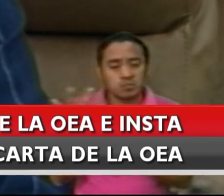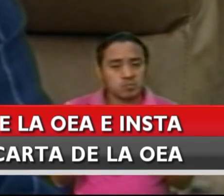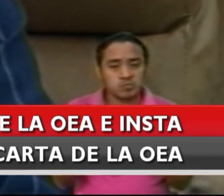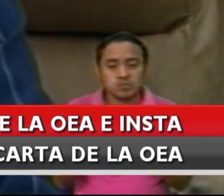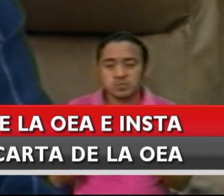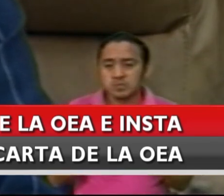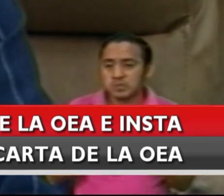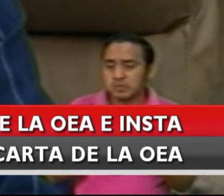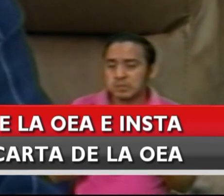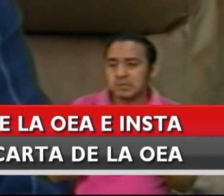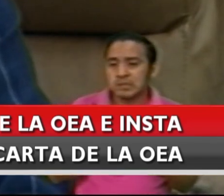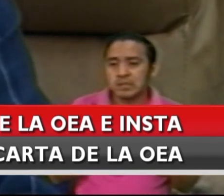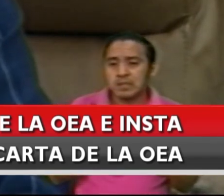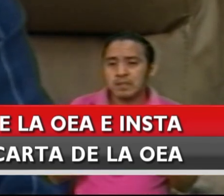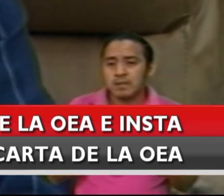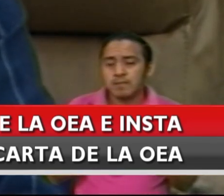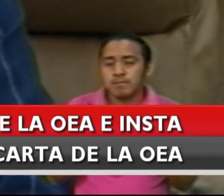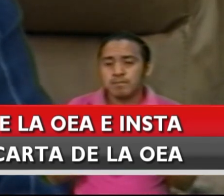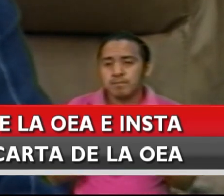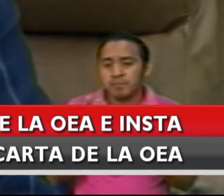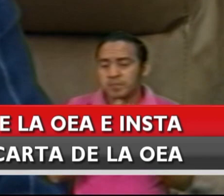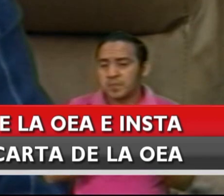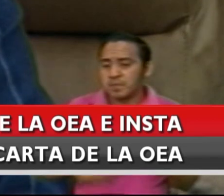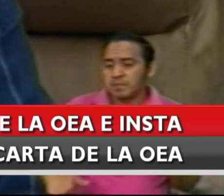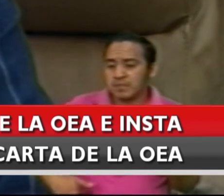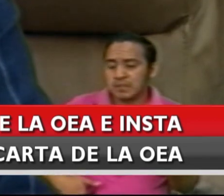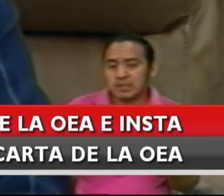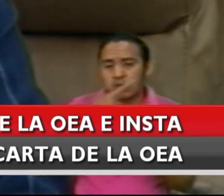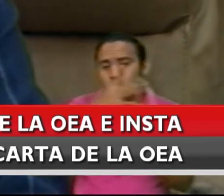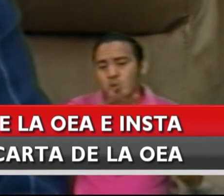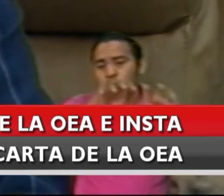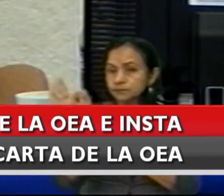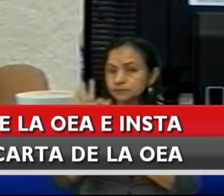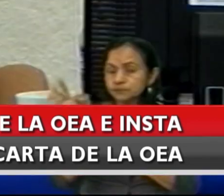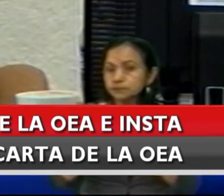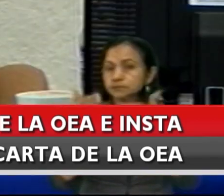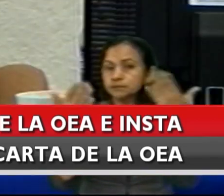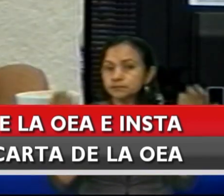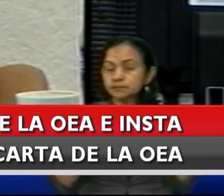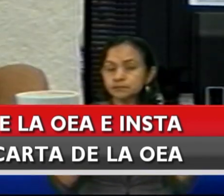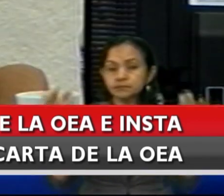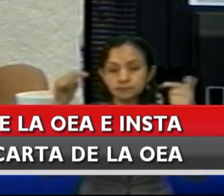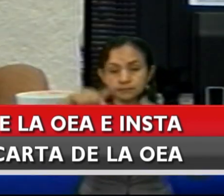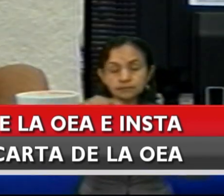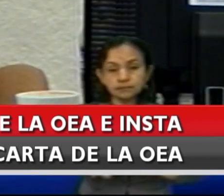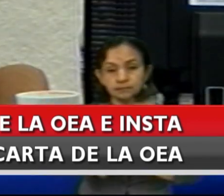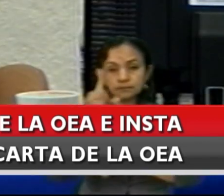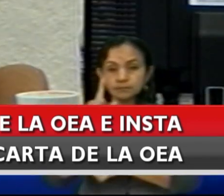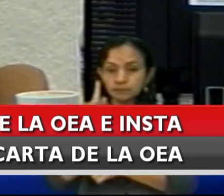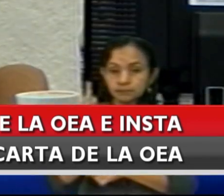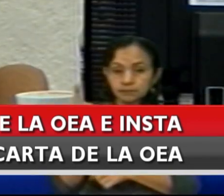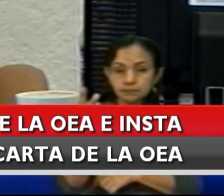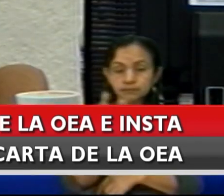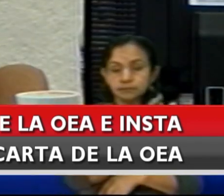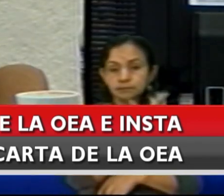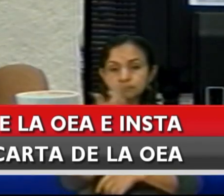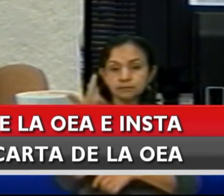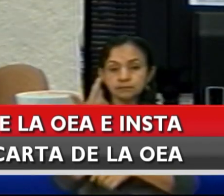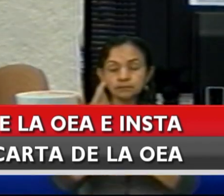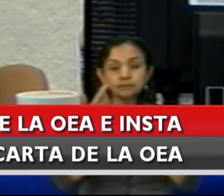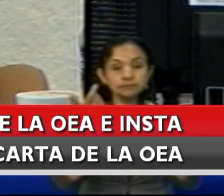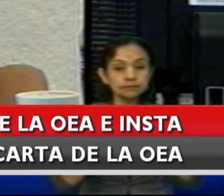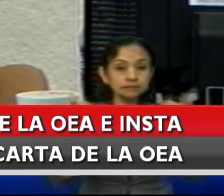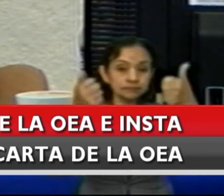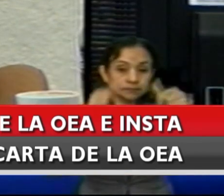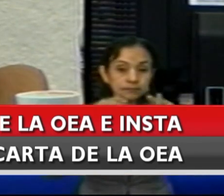ha servido como Ministerio de las Colonias. Que hoy nosotros, al